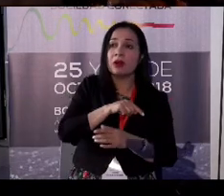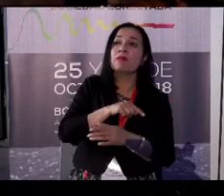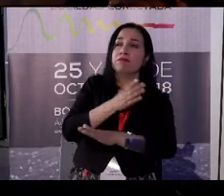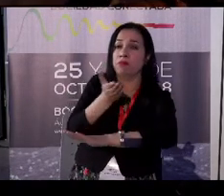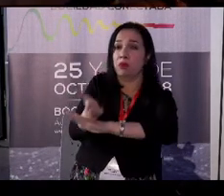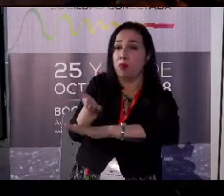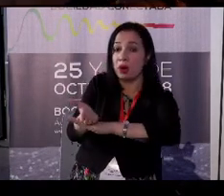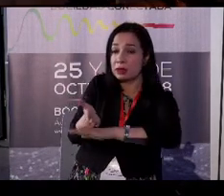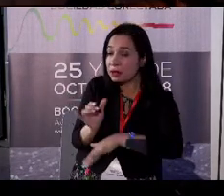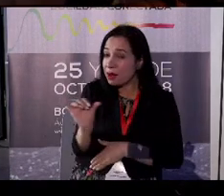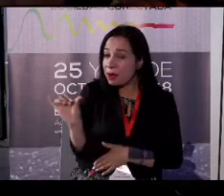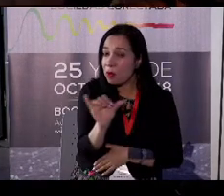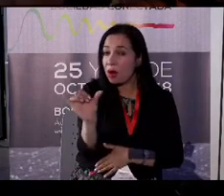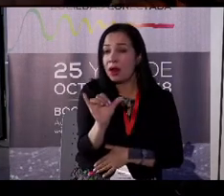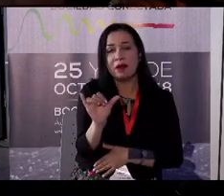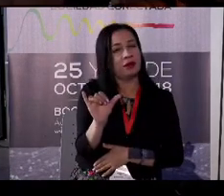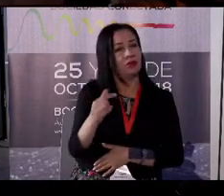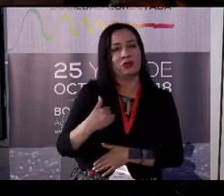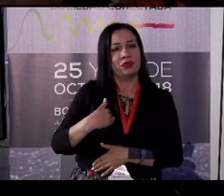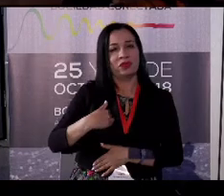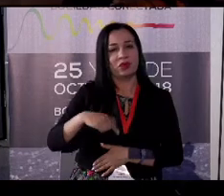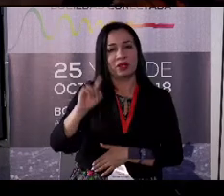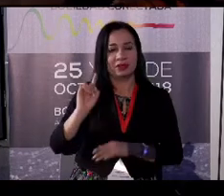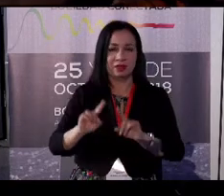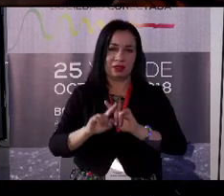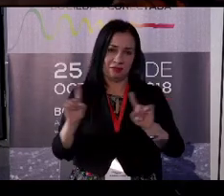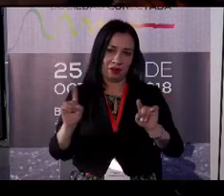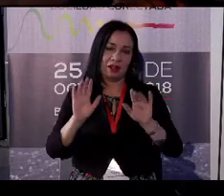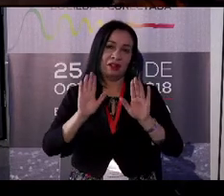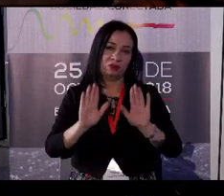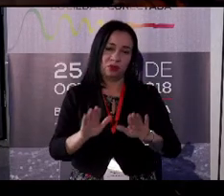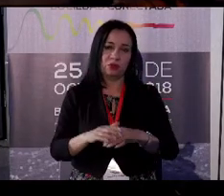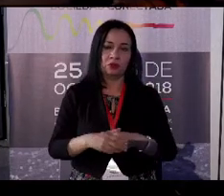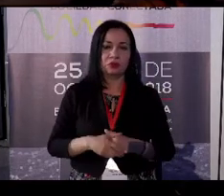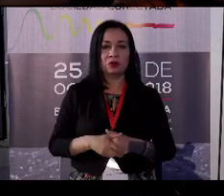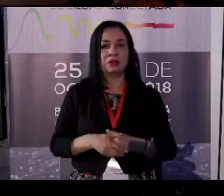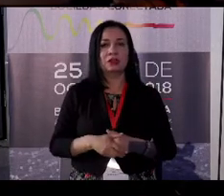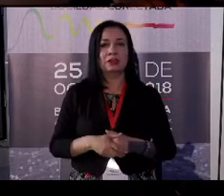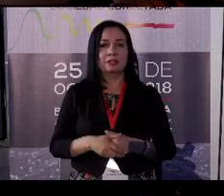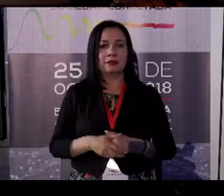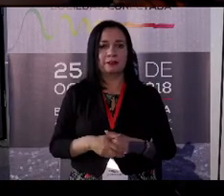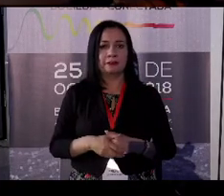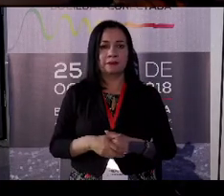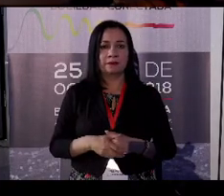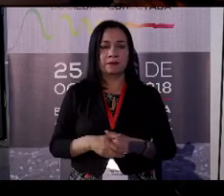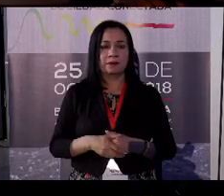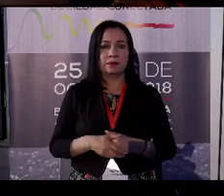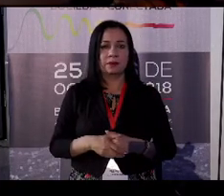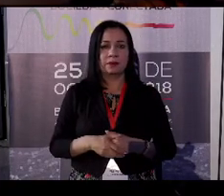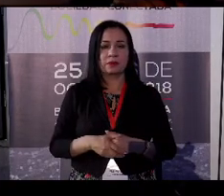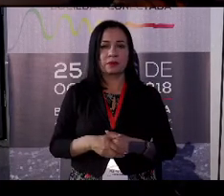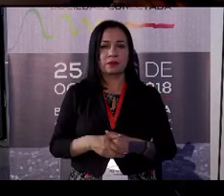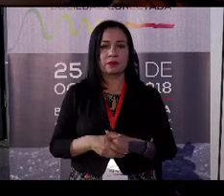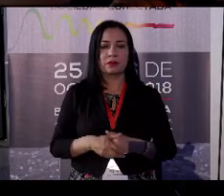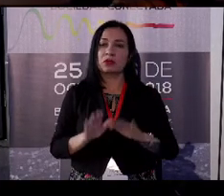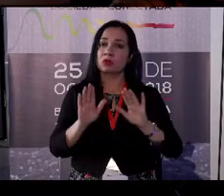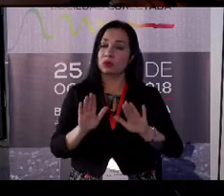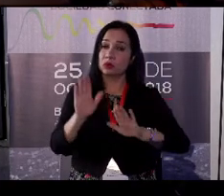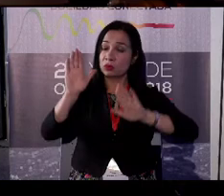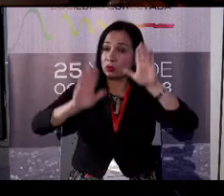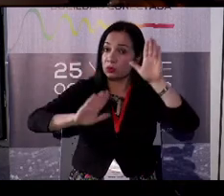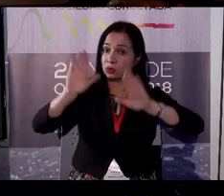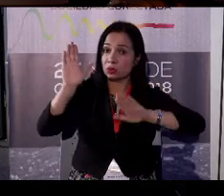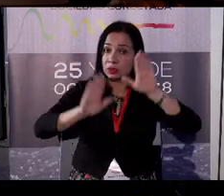participante en la parte que llamamos suplementaria. Así que lo que esta